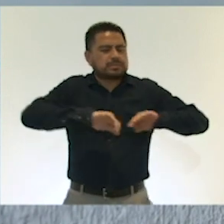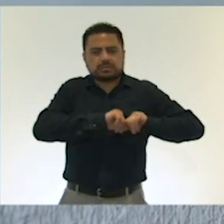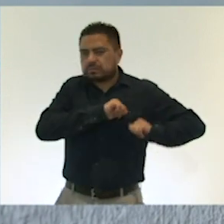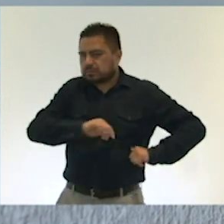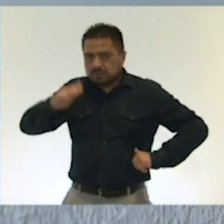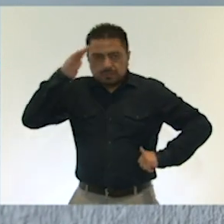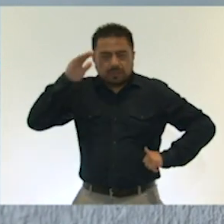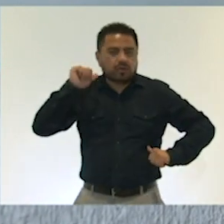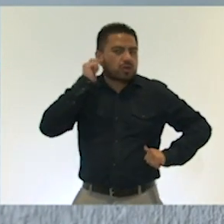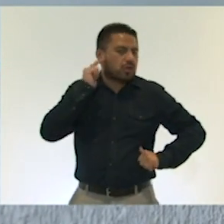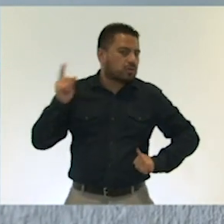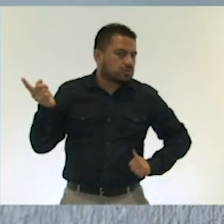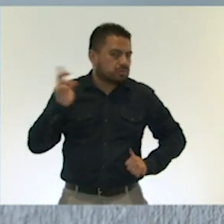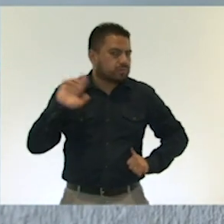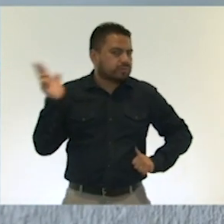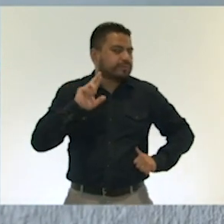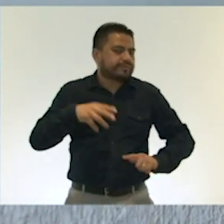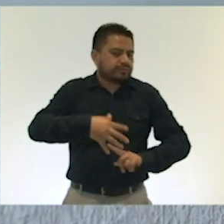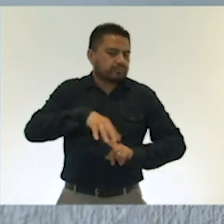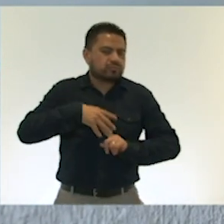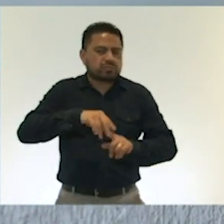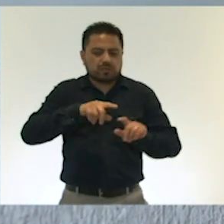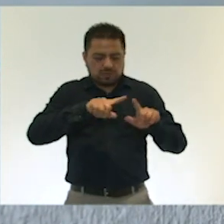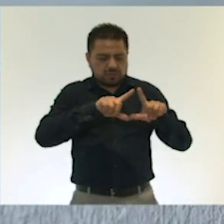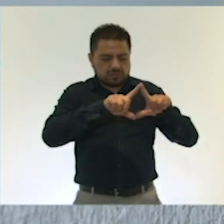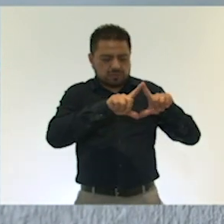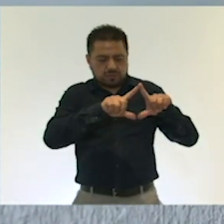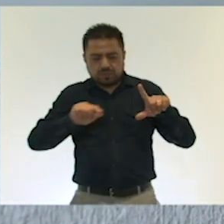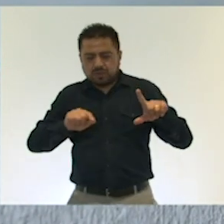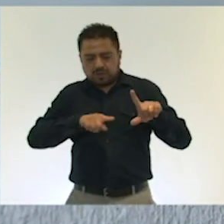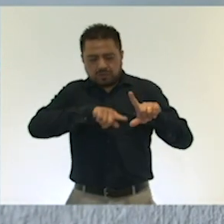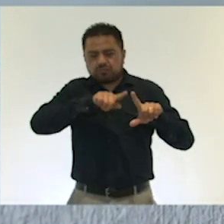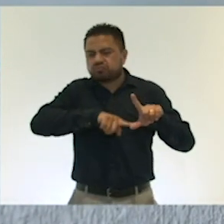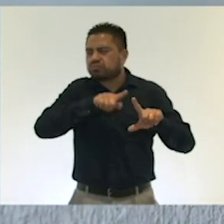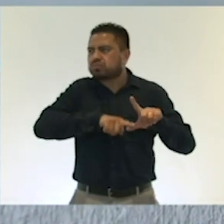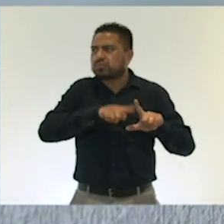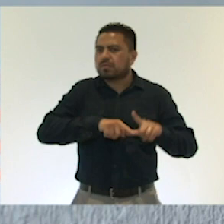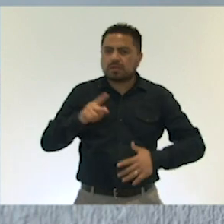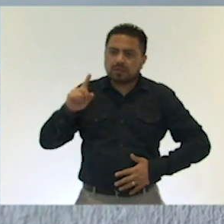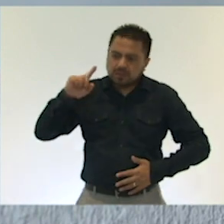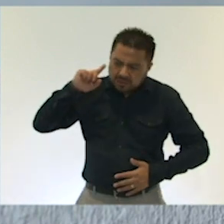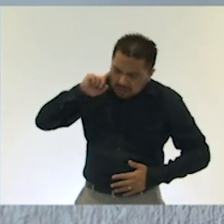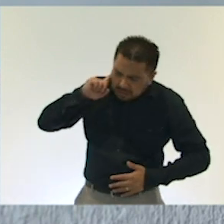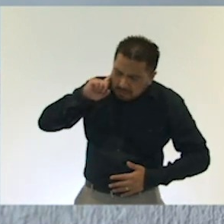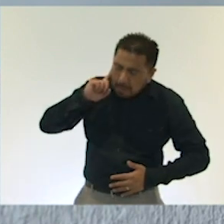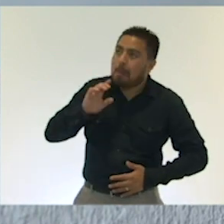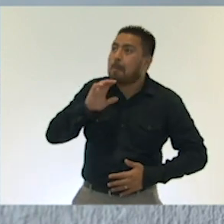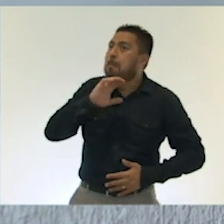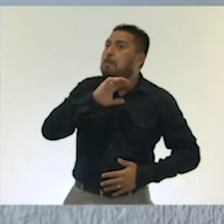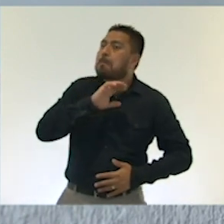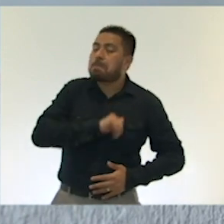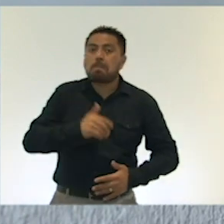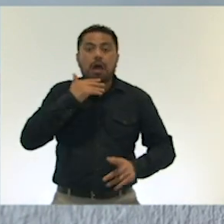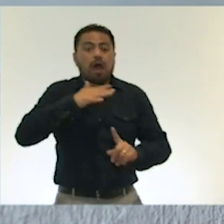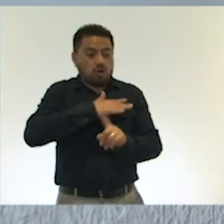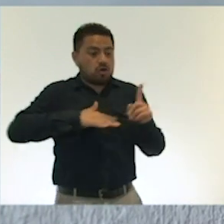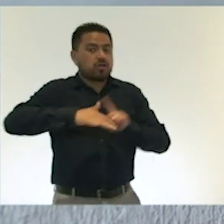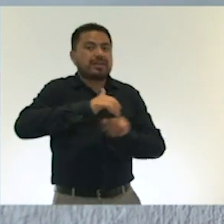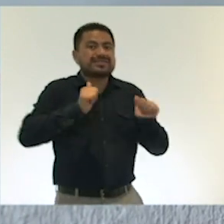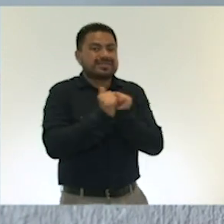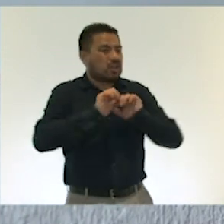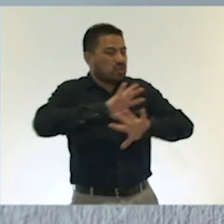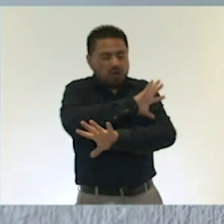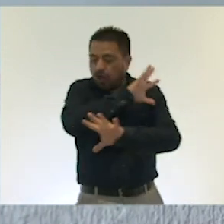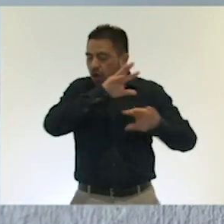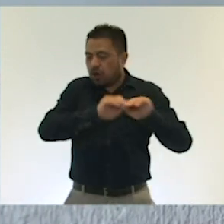a los timbres, porque desde un golpe de triángulo causa un efecto que es muy agradable ya con el contexto melódico de toda